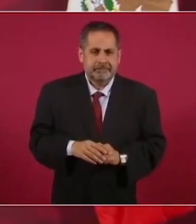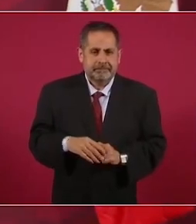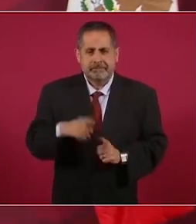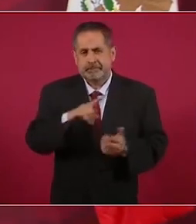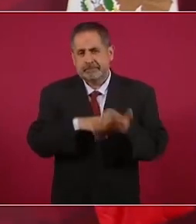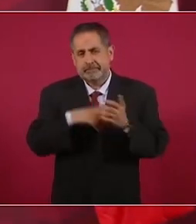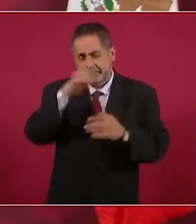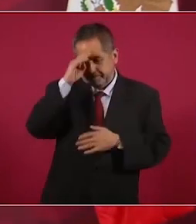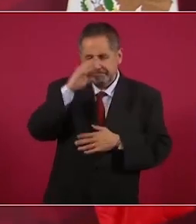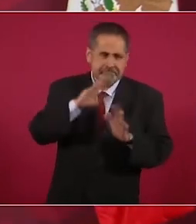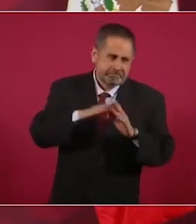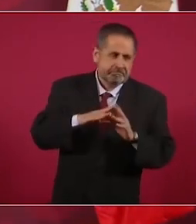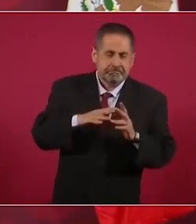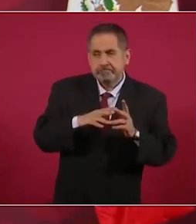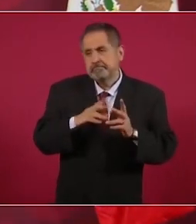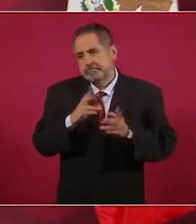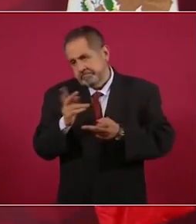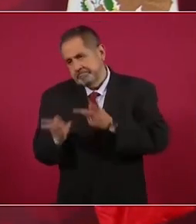tomar en cuenta la opinión